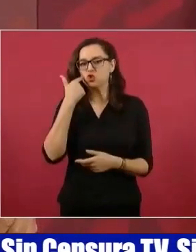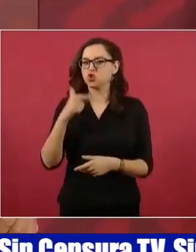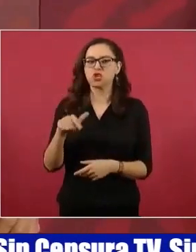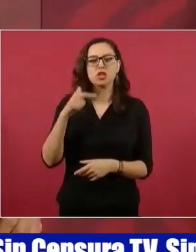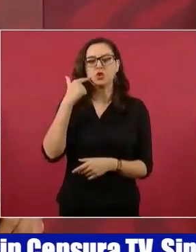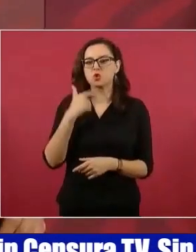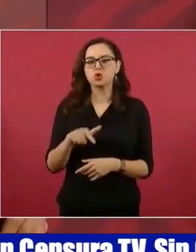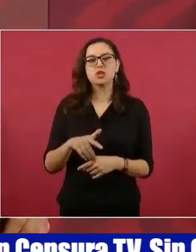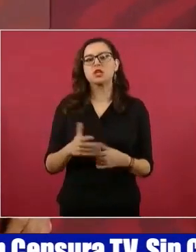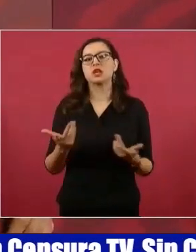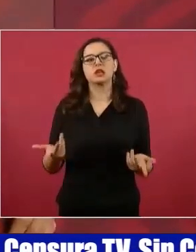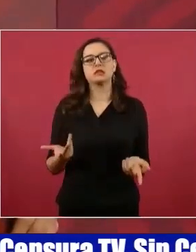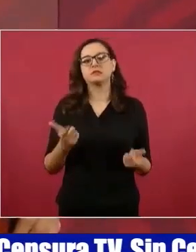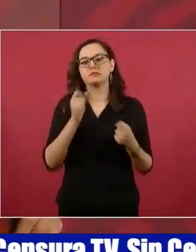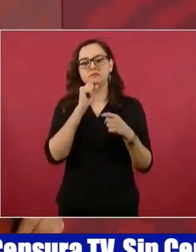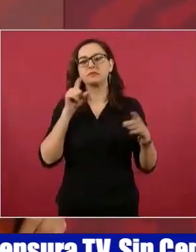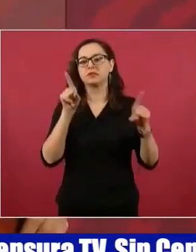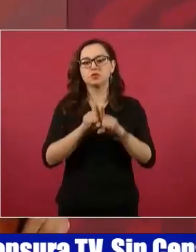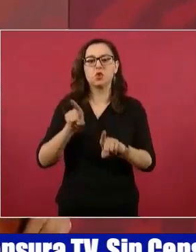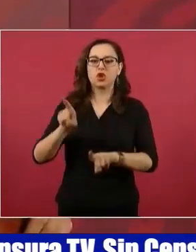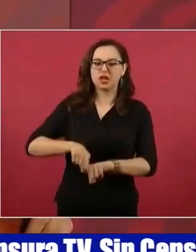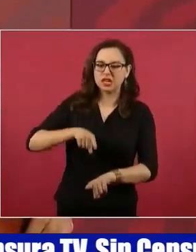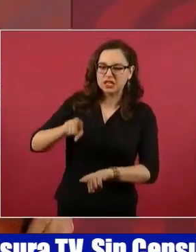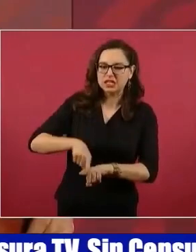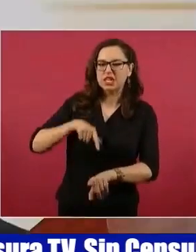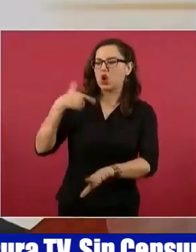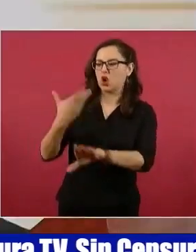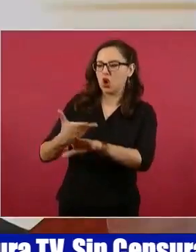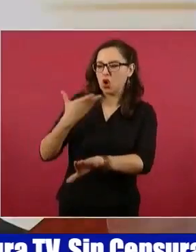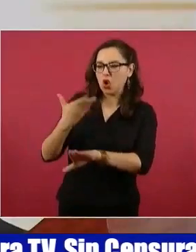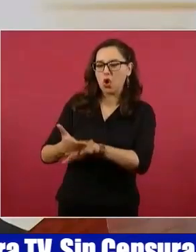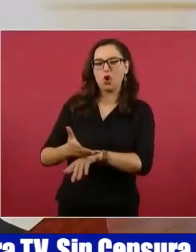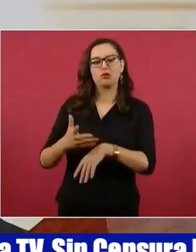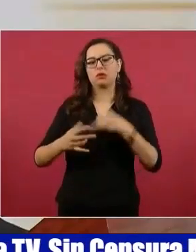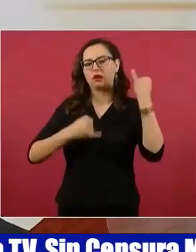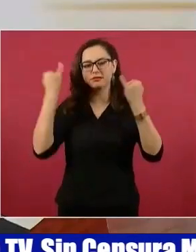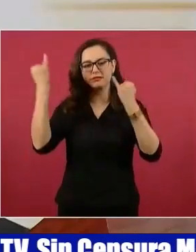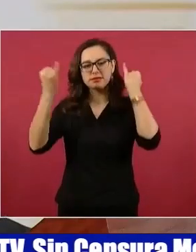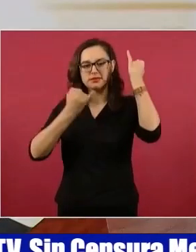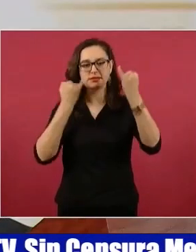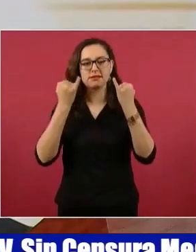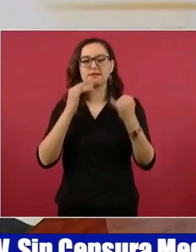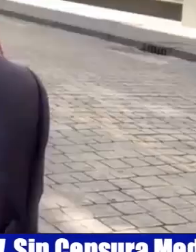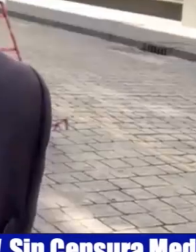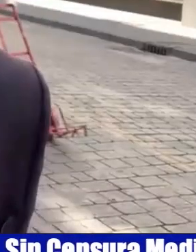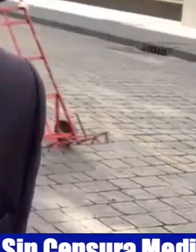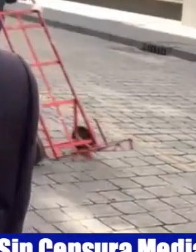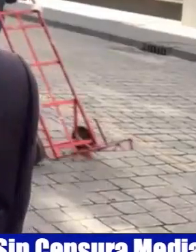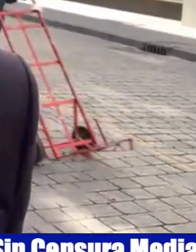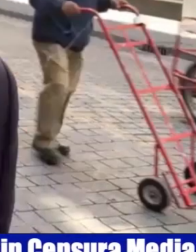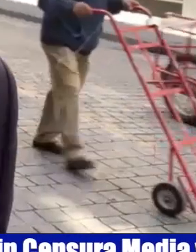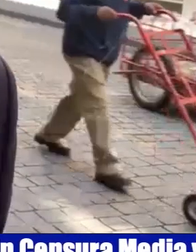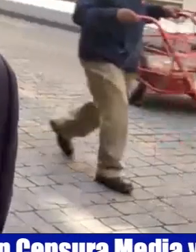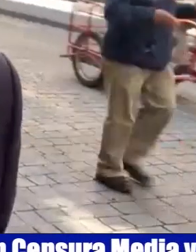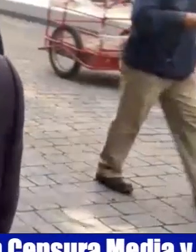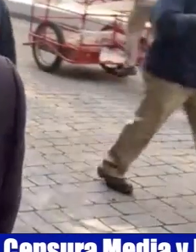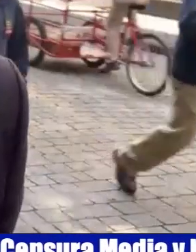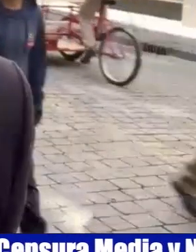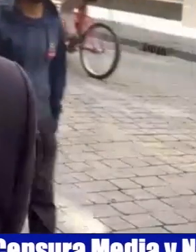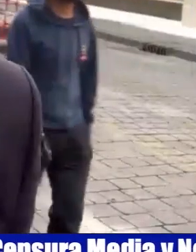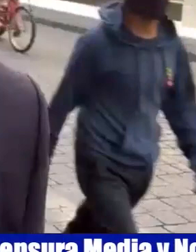ha precisamente prendido las alertas por estos jaloneos entre las grandes